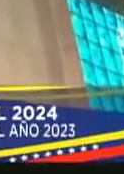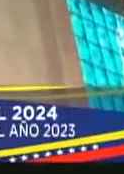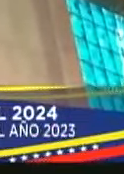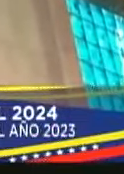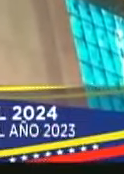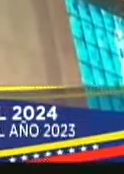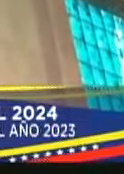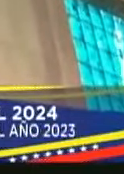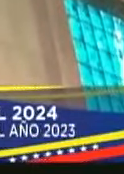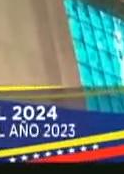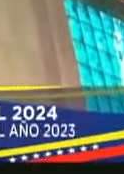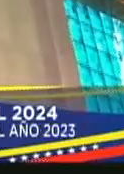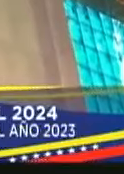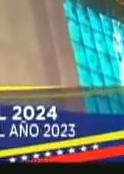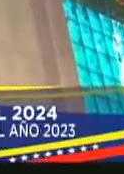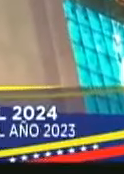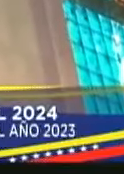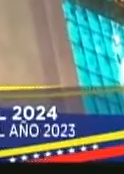género.